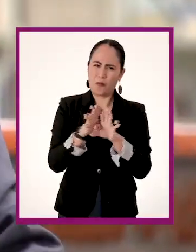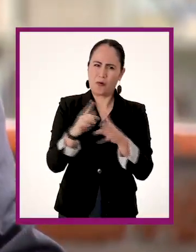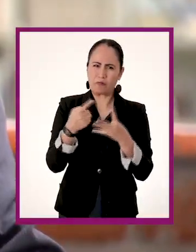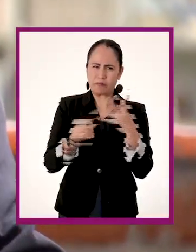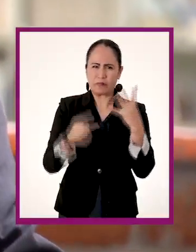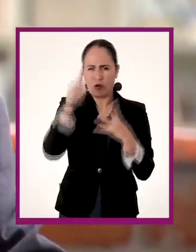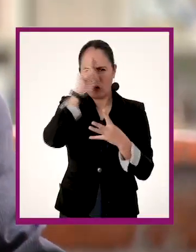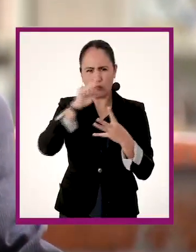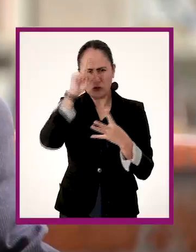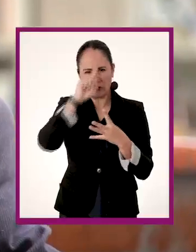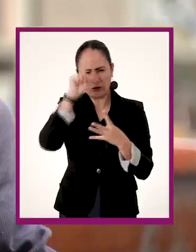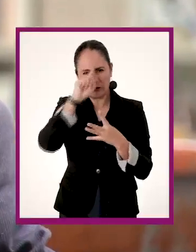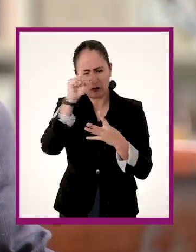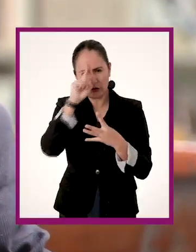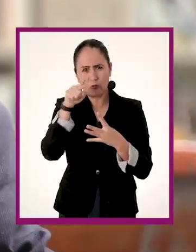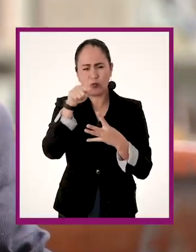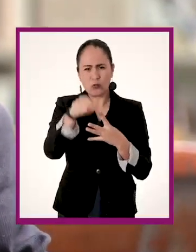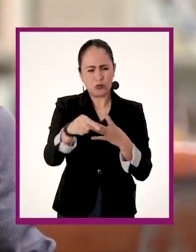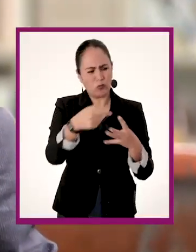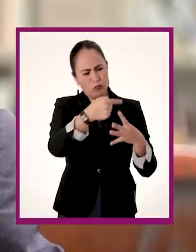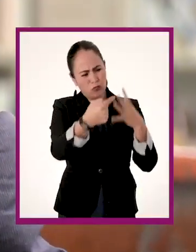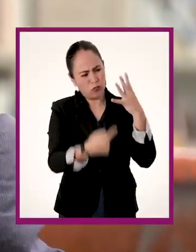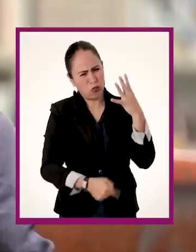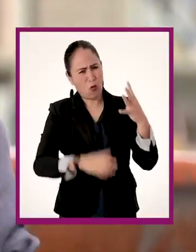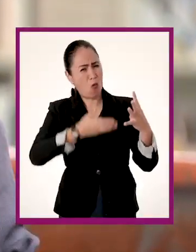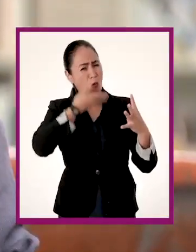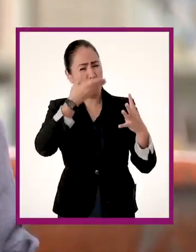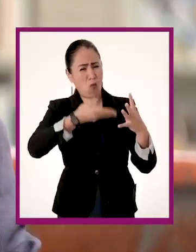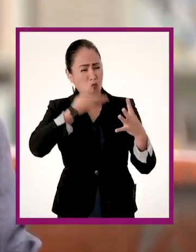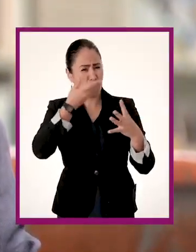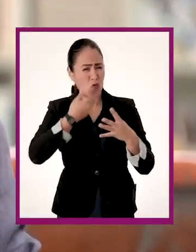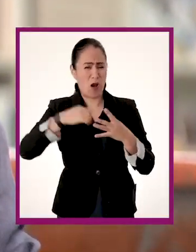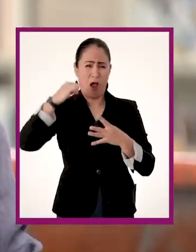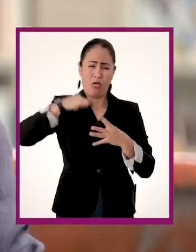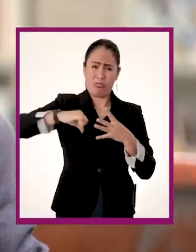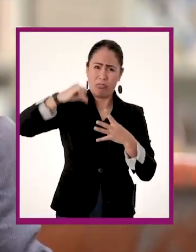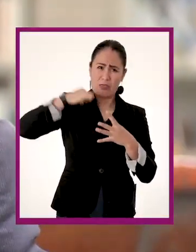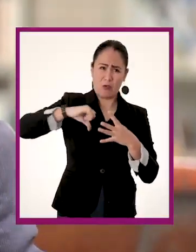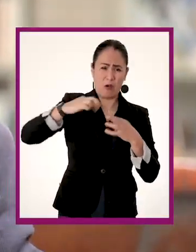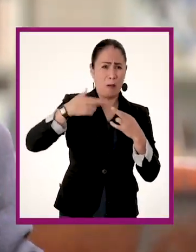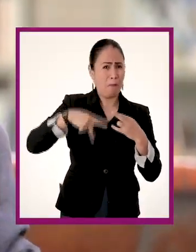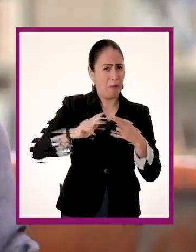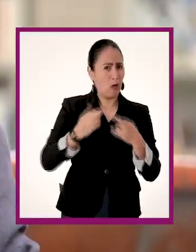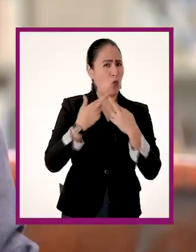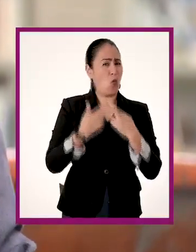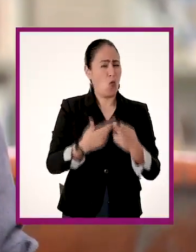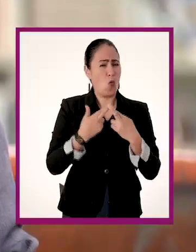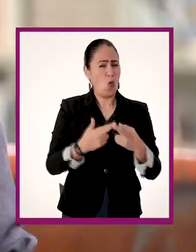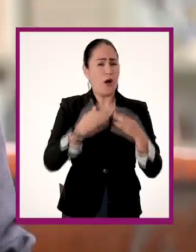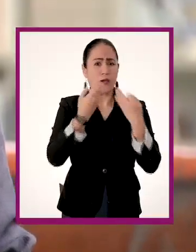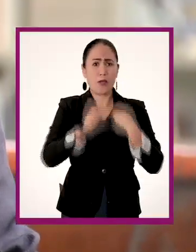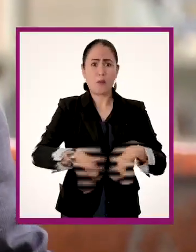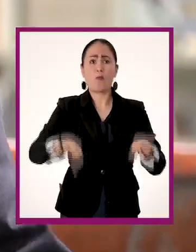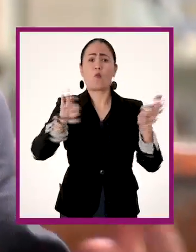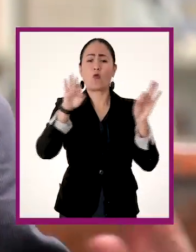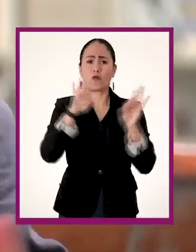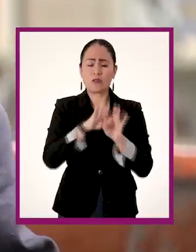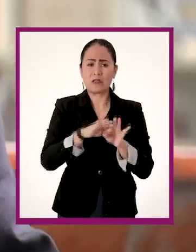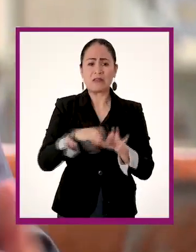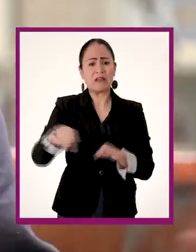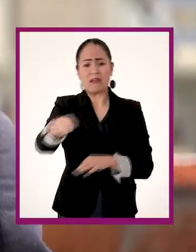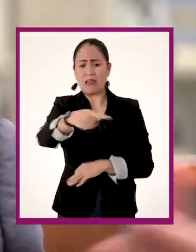ruta de acercamiento a esa enorme tradición riquísima, vital, muy vital, para que